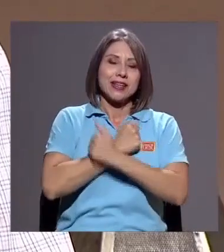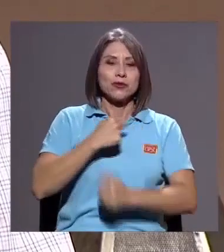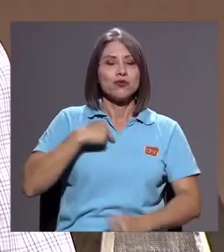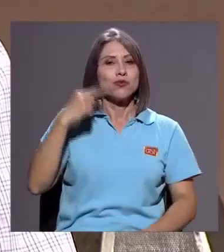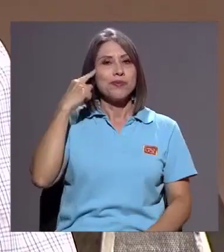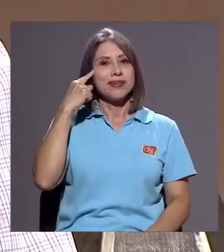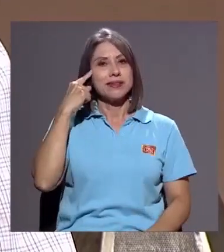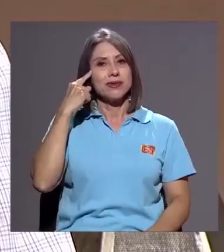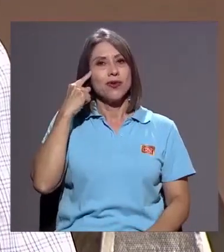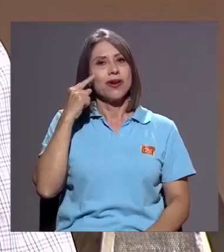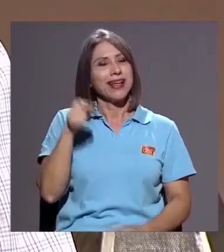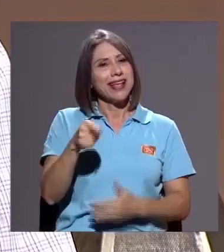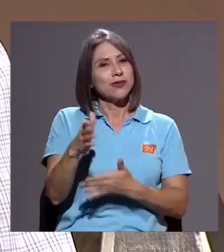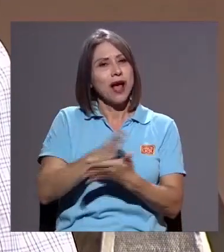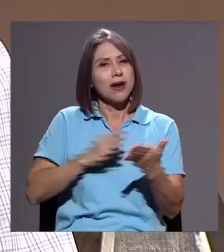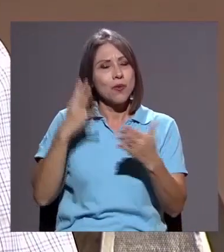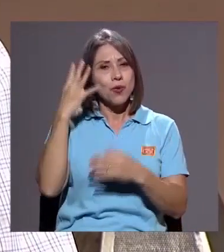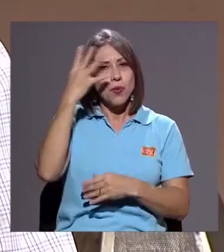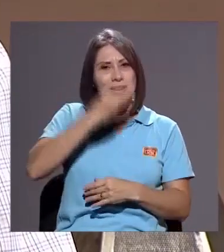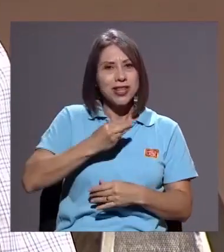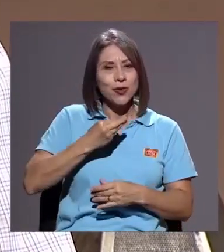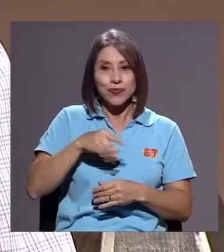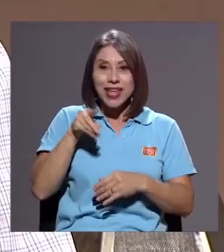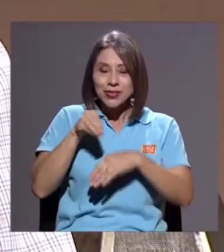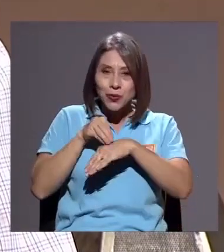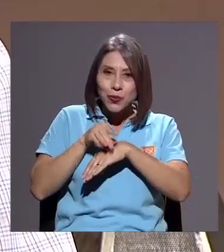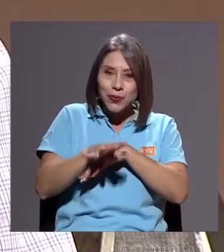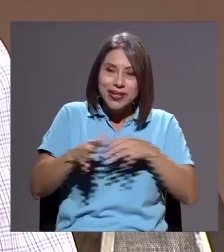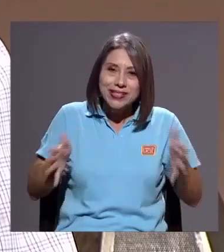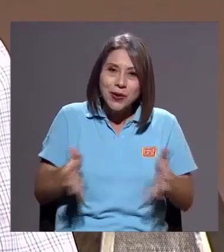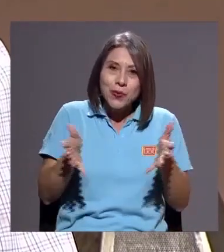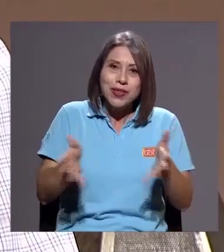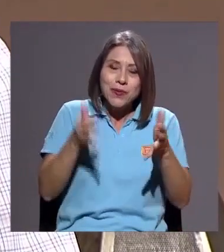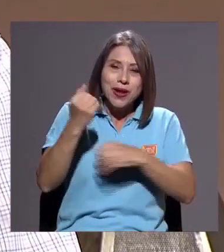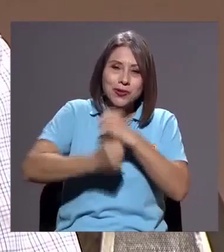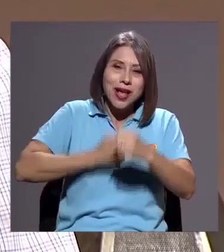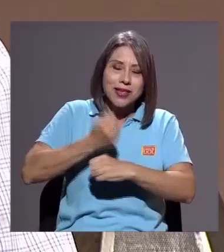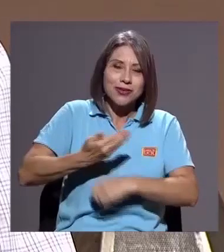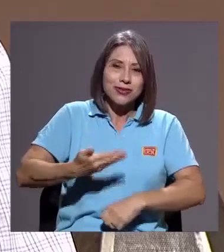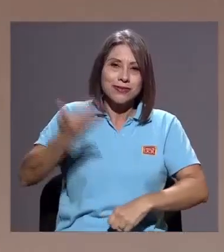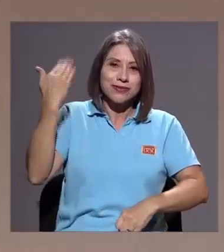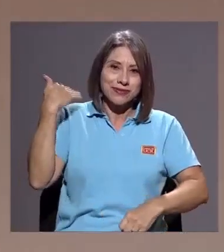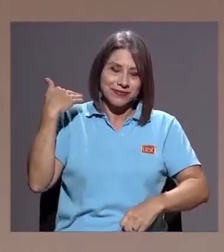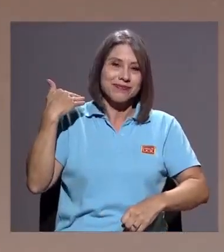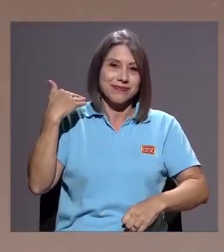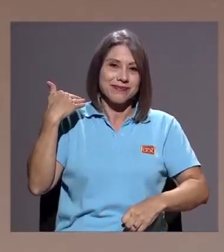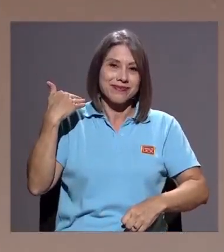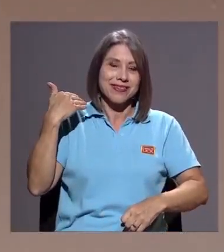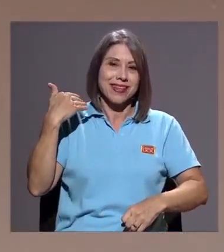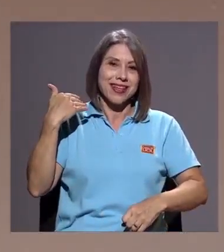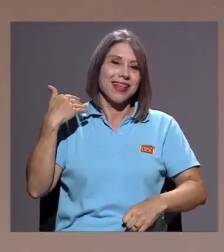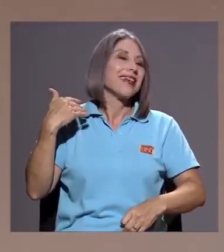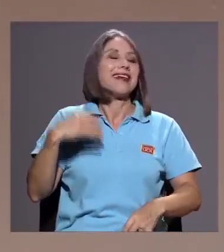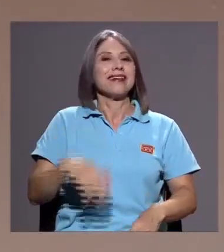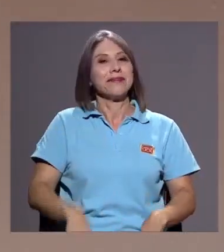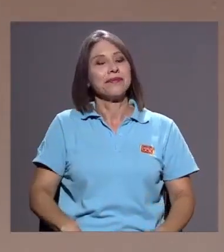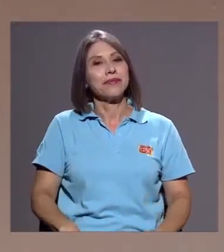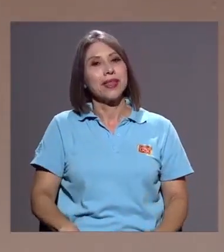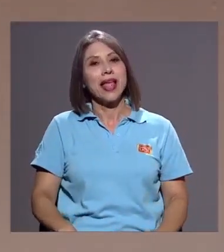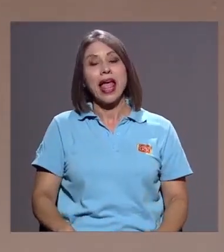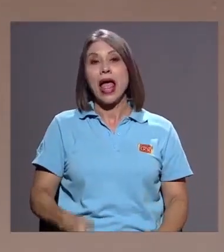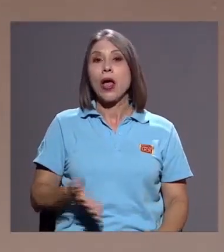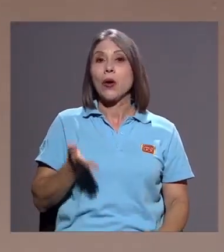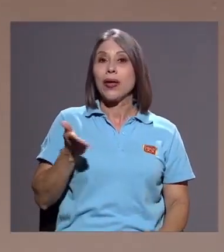que fue algo muy bonito que se cultivó en esos años, ¿verdad? José María está hablando